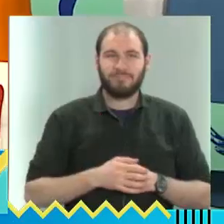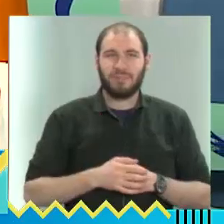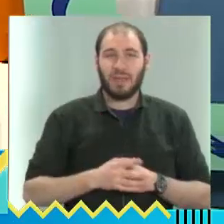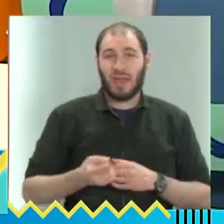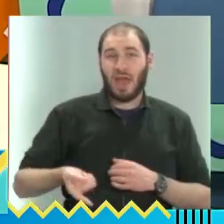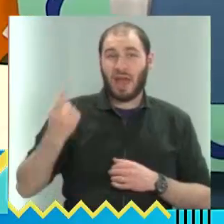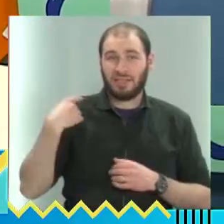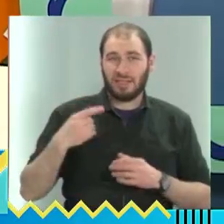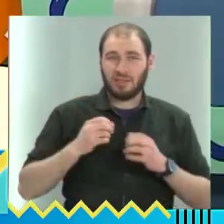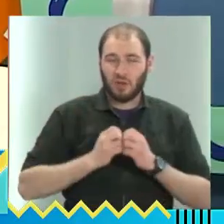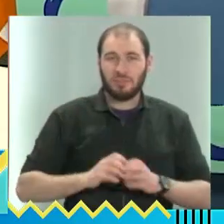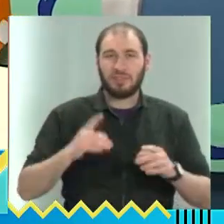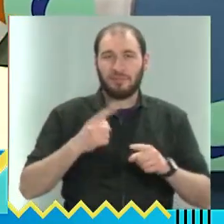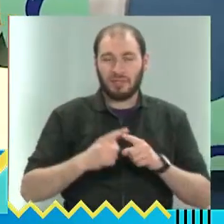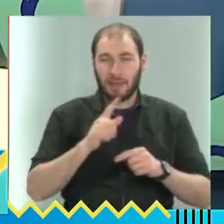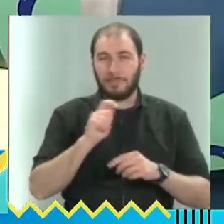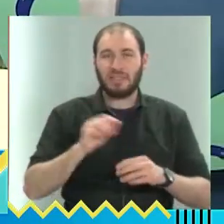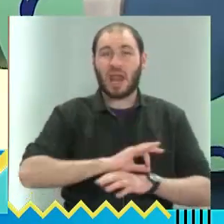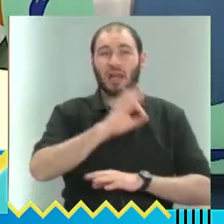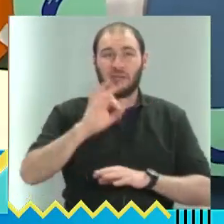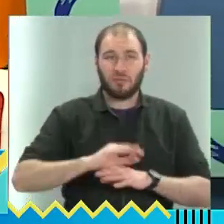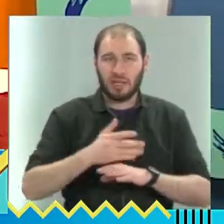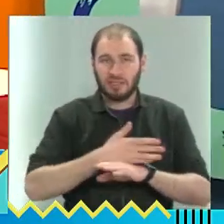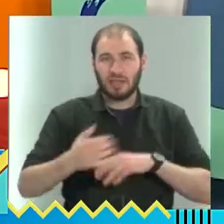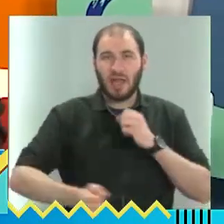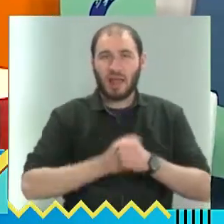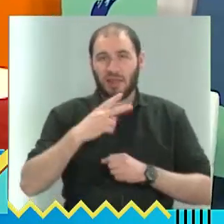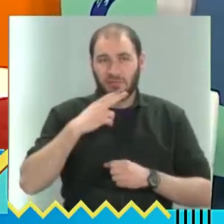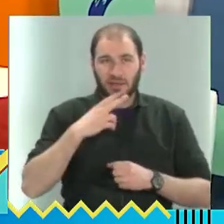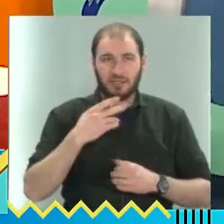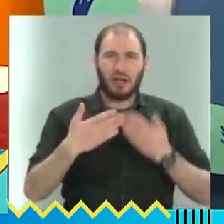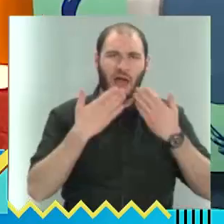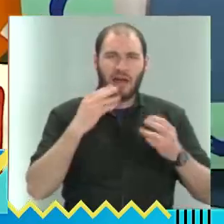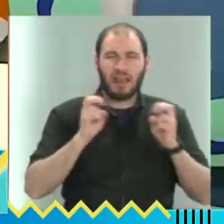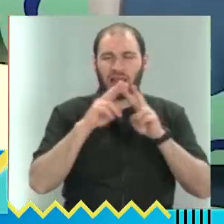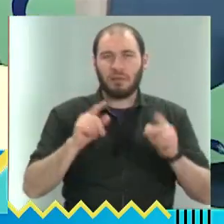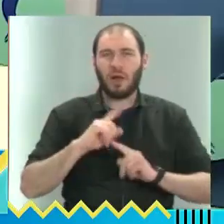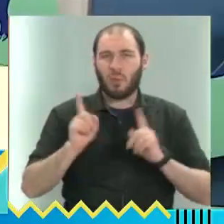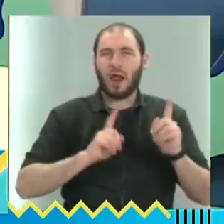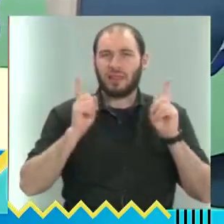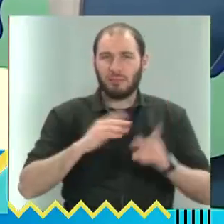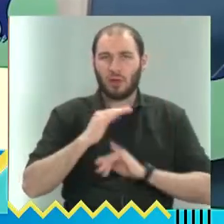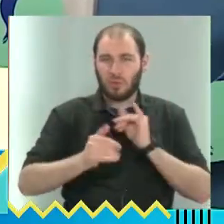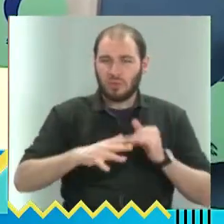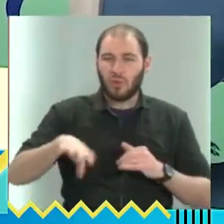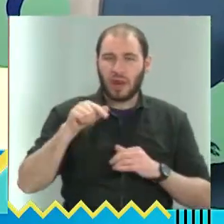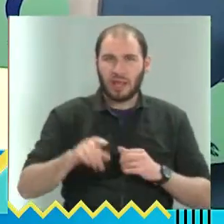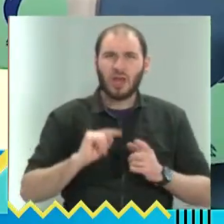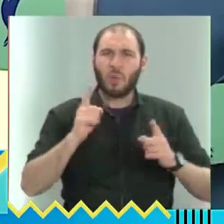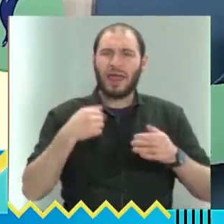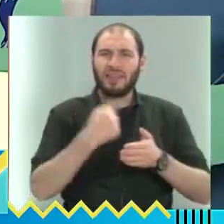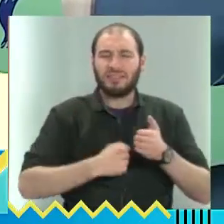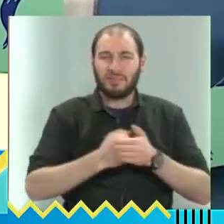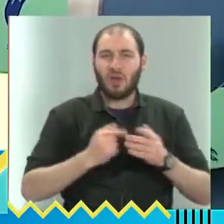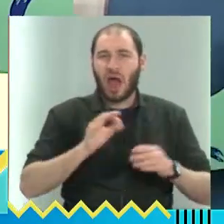de ayer sí comenzó este evento del mes de la arquitectura y continúa hasta el viernes. Vamos a estar hablando de qué temáticas también se plantean allí, cuáles son los desafíos de